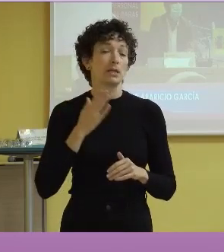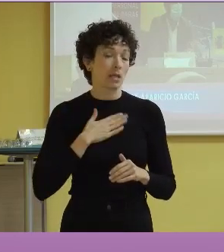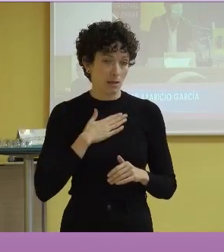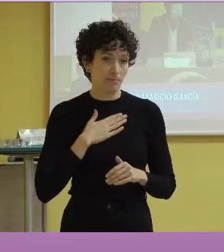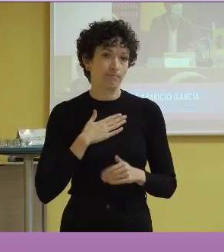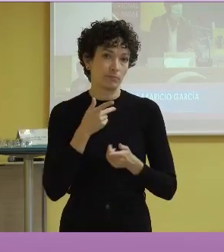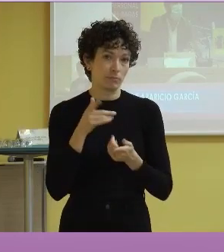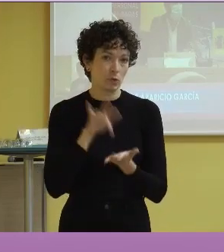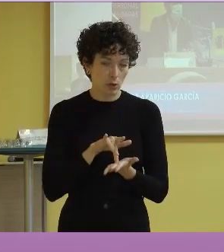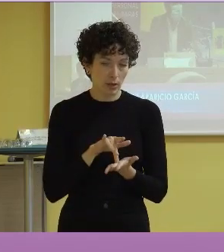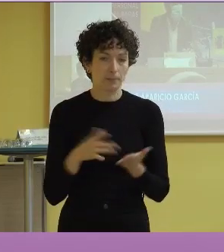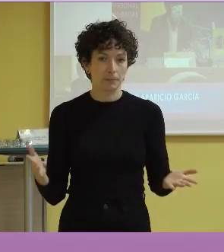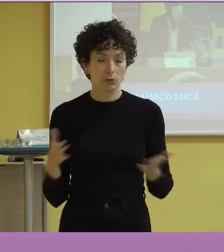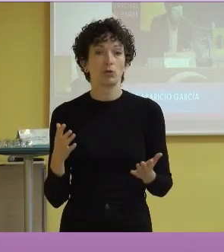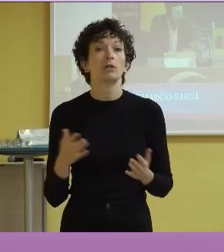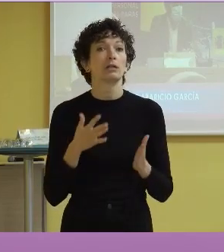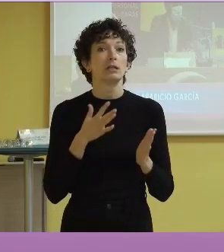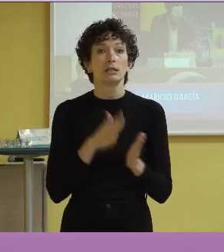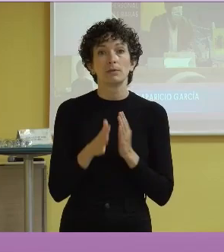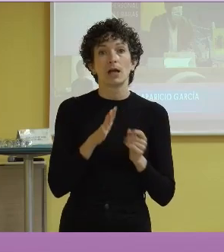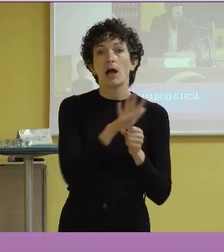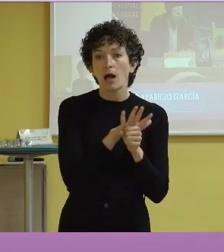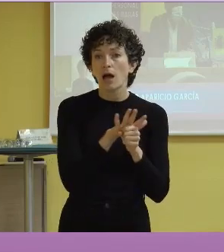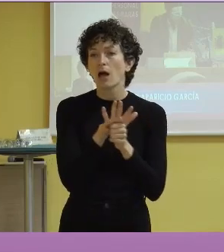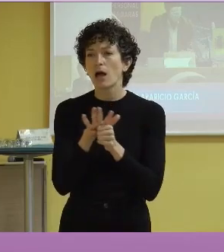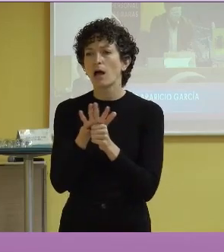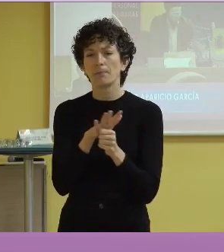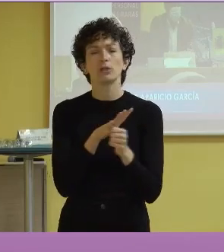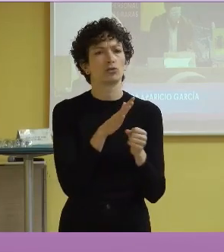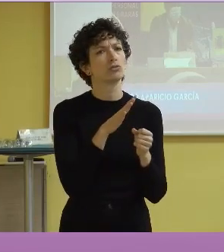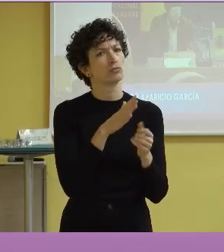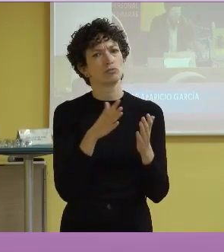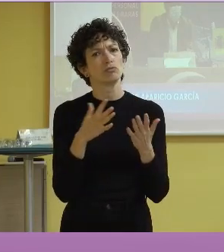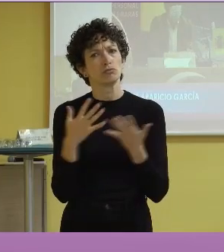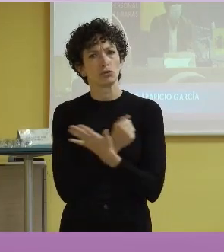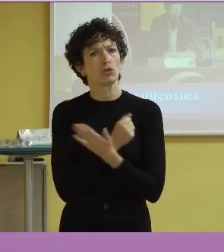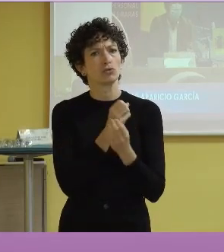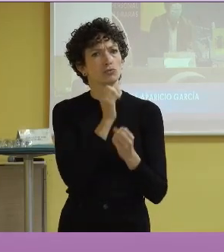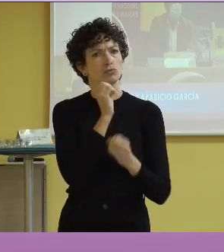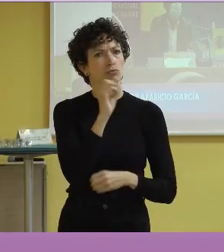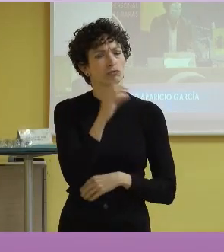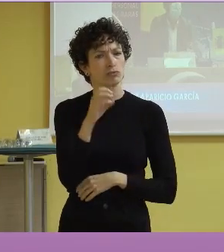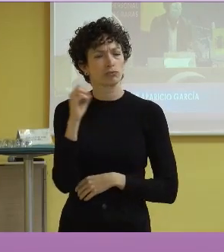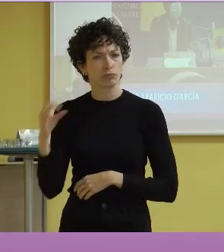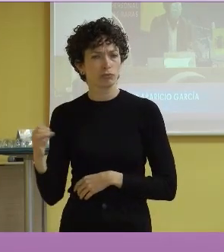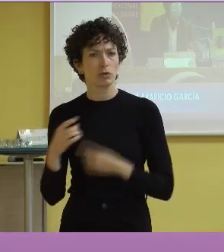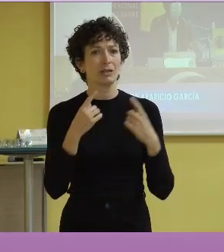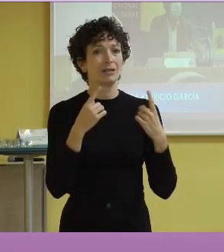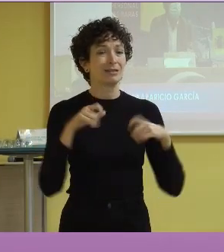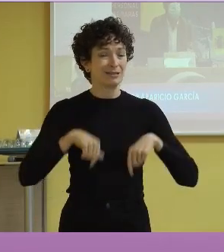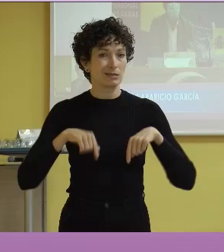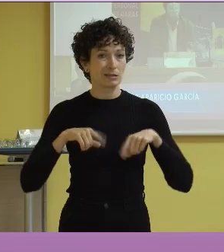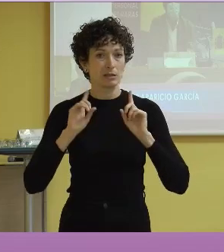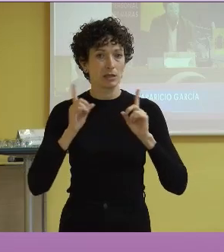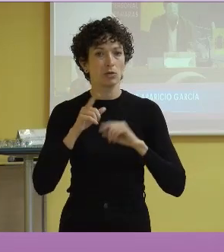Entonces, bueno, que sepamos que abarcamos un poco todas estas partes importantes que necesitamos, en este caso concreto